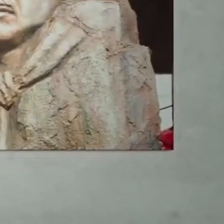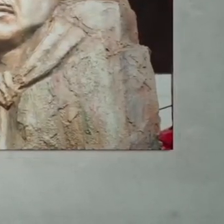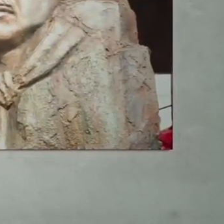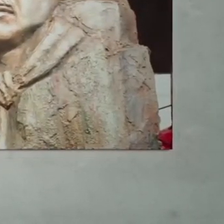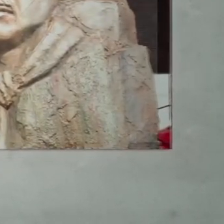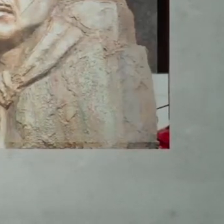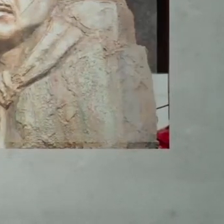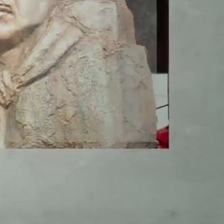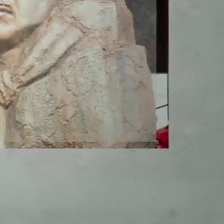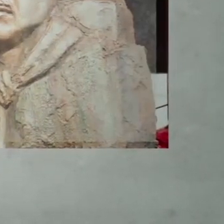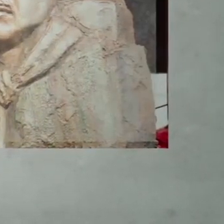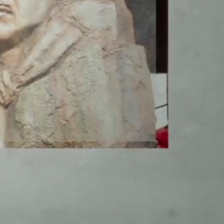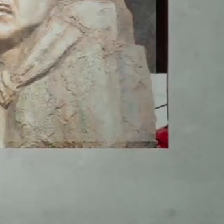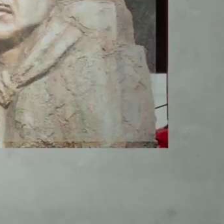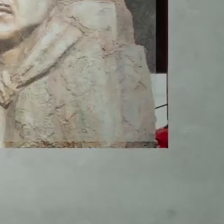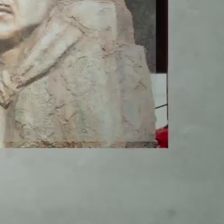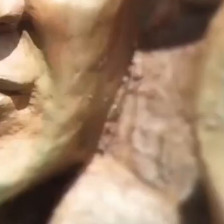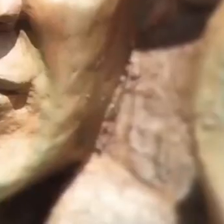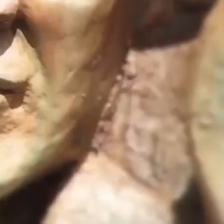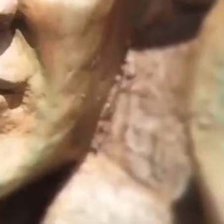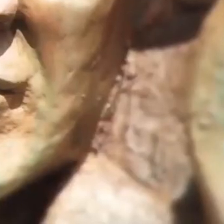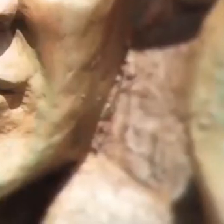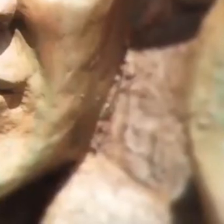vos estás.